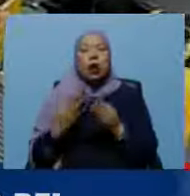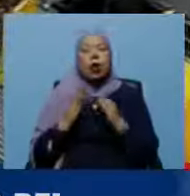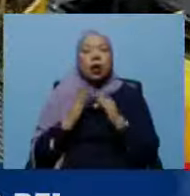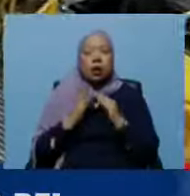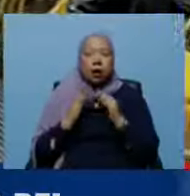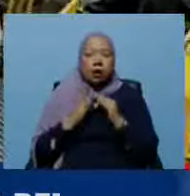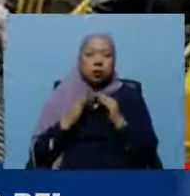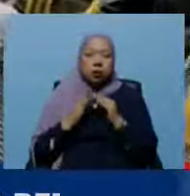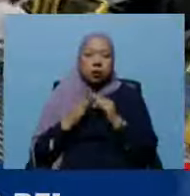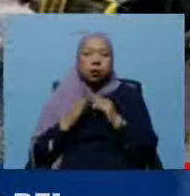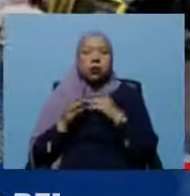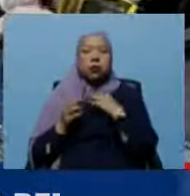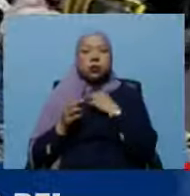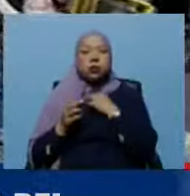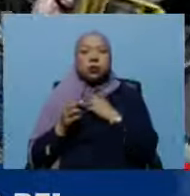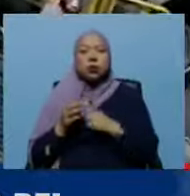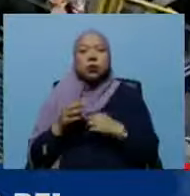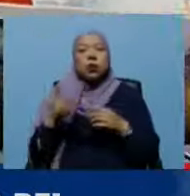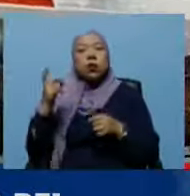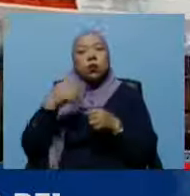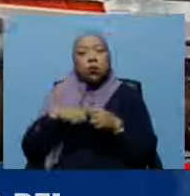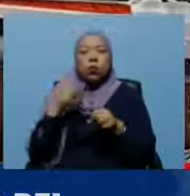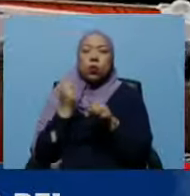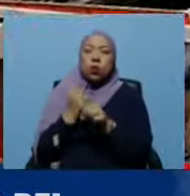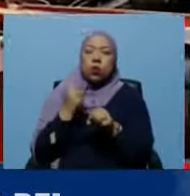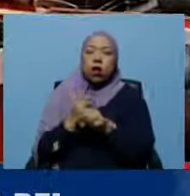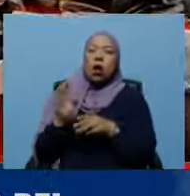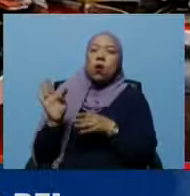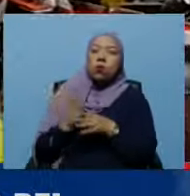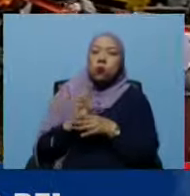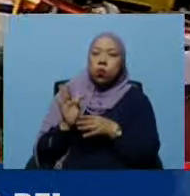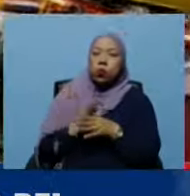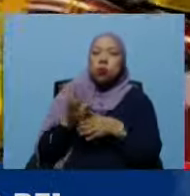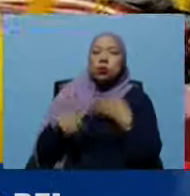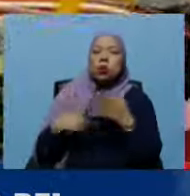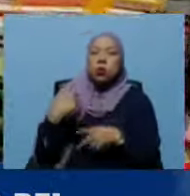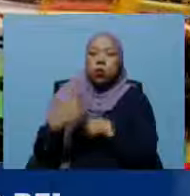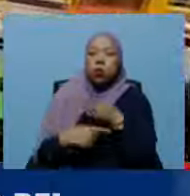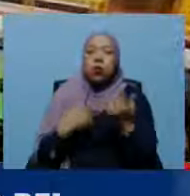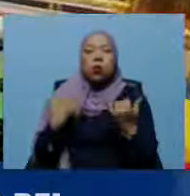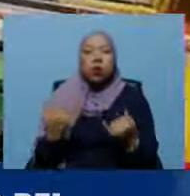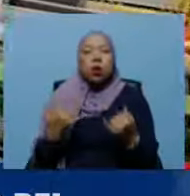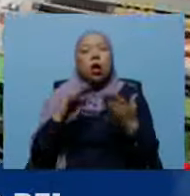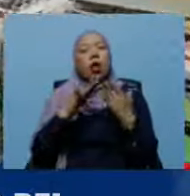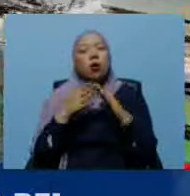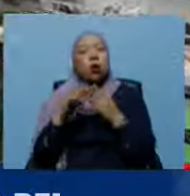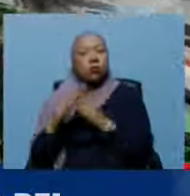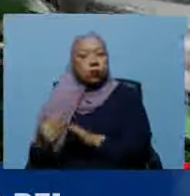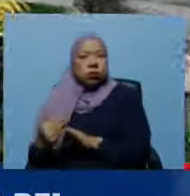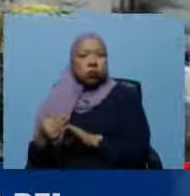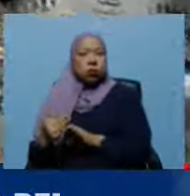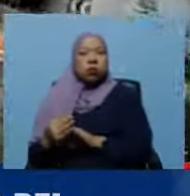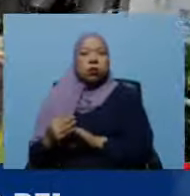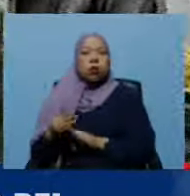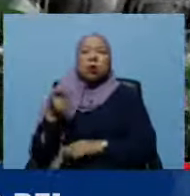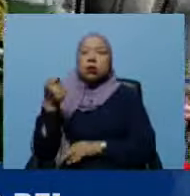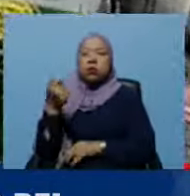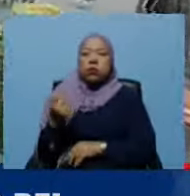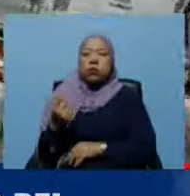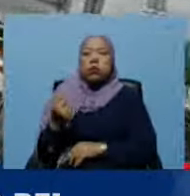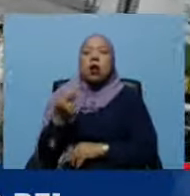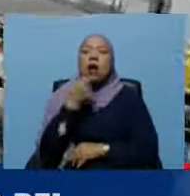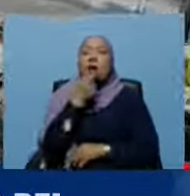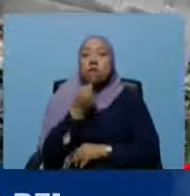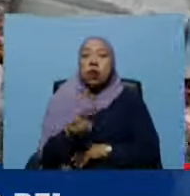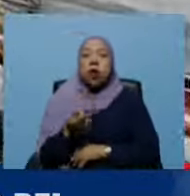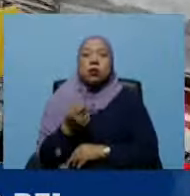viviendas, lo que es la construcción y el sector ferretero, en función de que este producto llegue a las comunidades en un costo